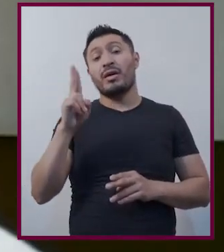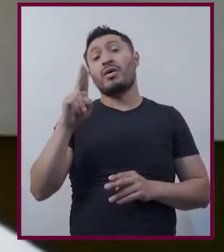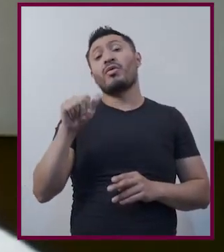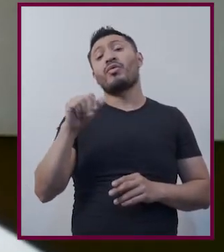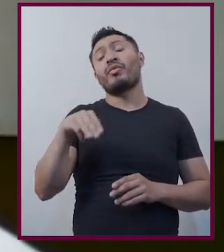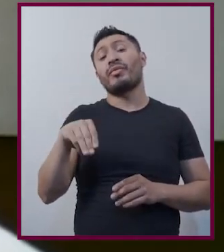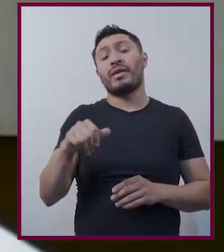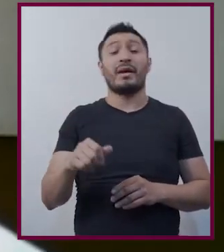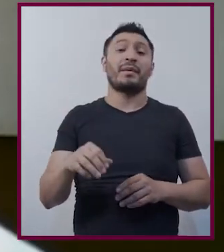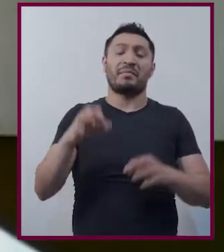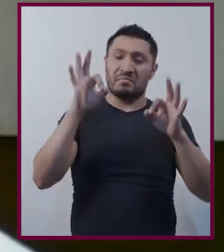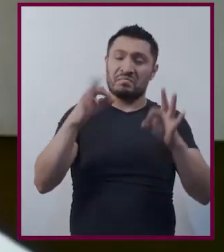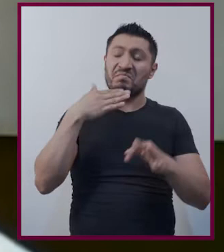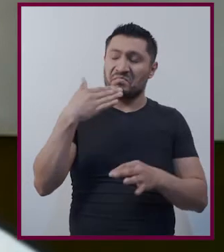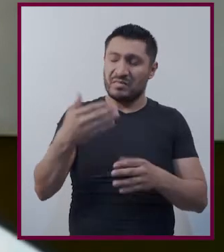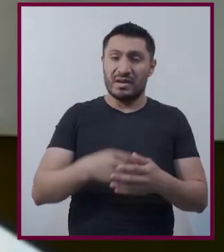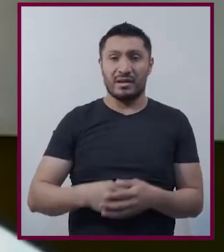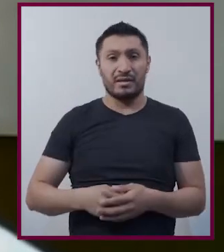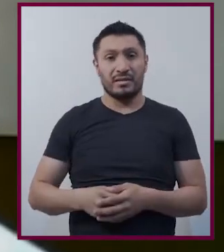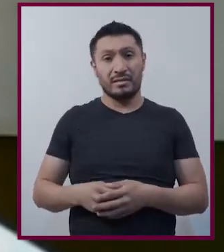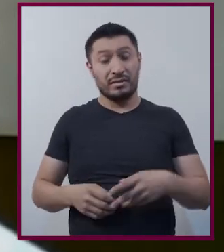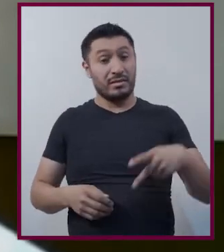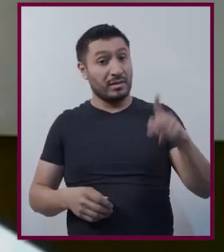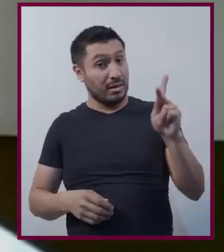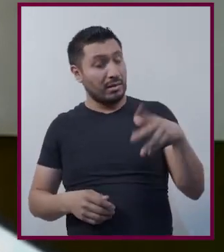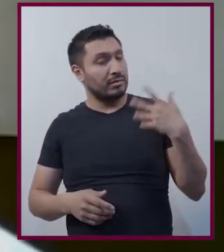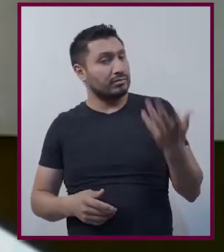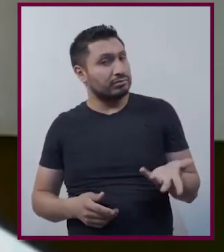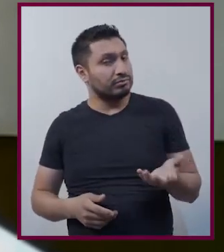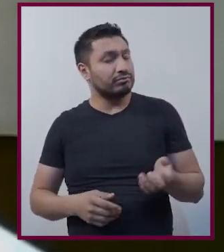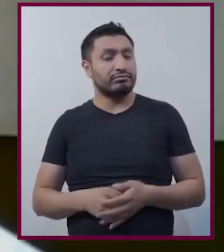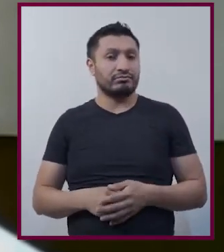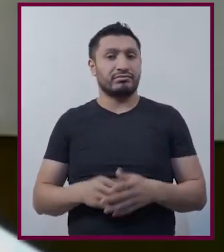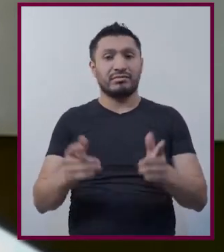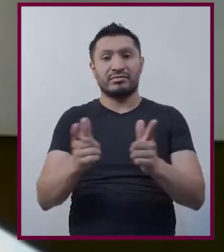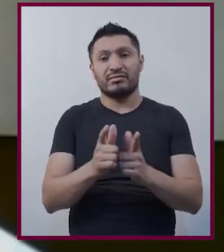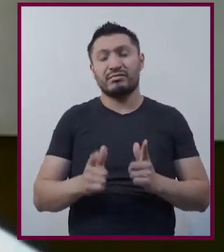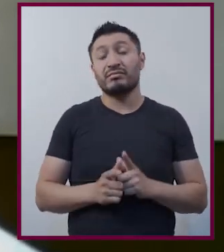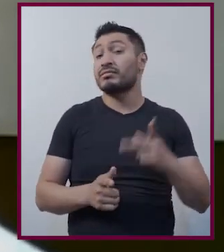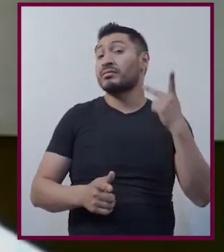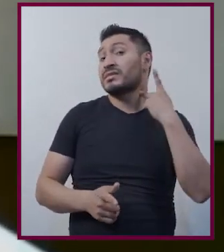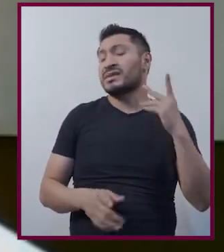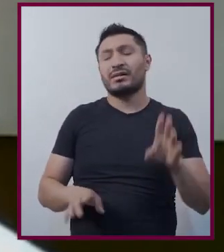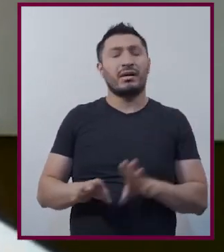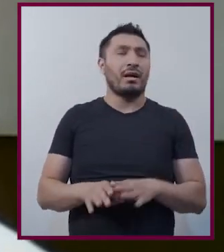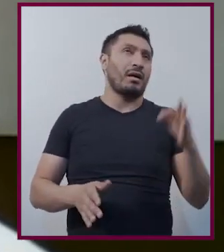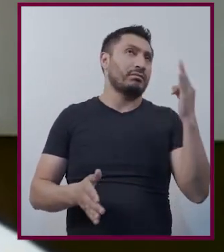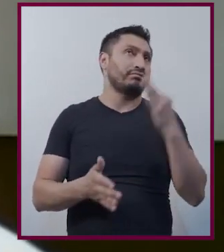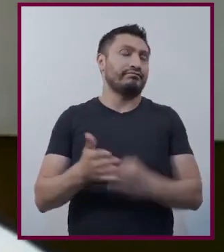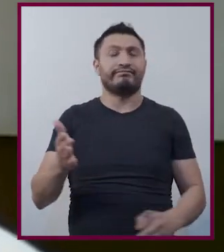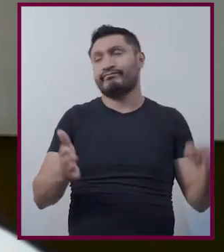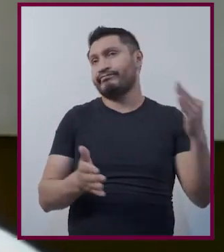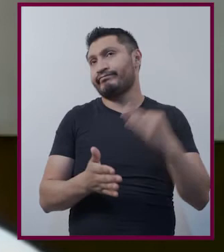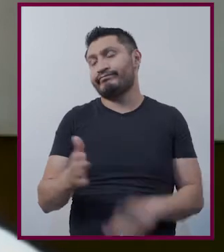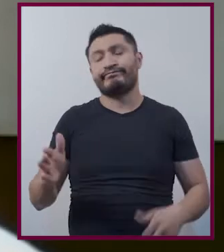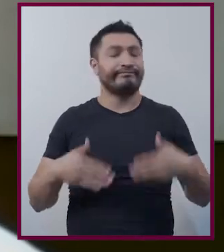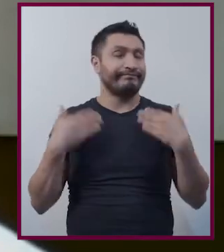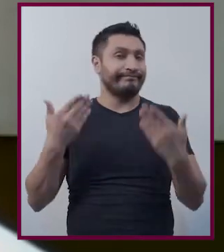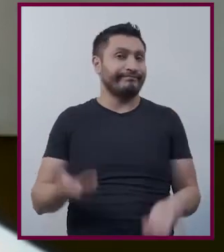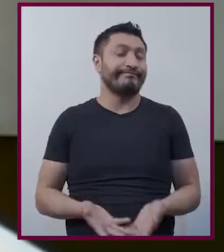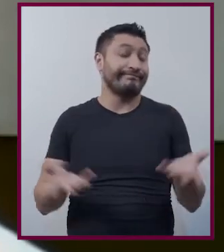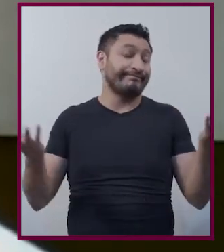por ejemplo, sale muy bien rankeada. Pero en cambio, los partidos políticos carecen de credibilidad,